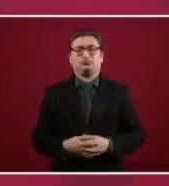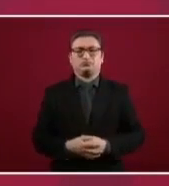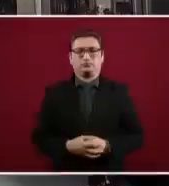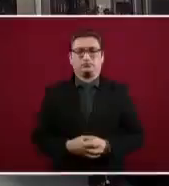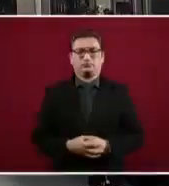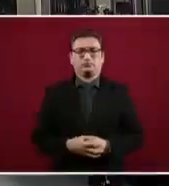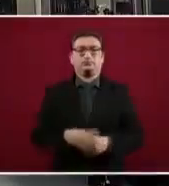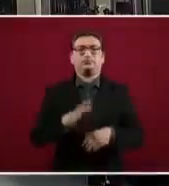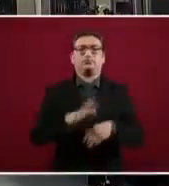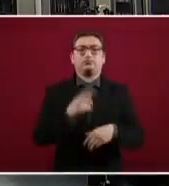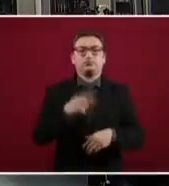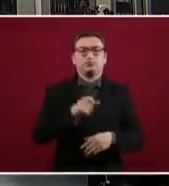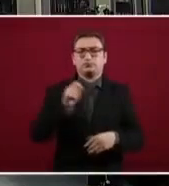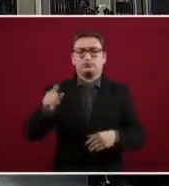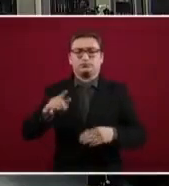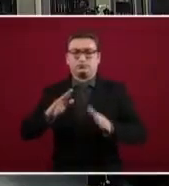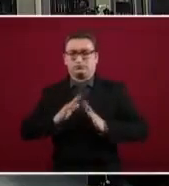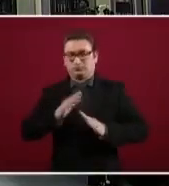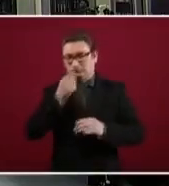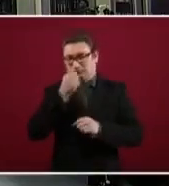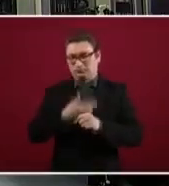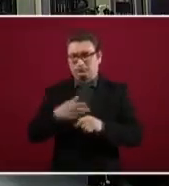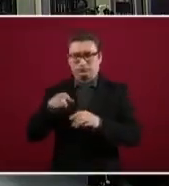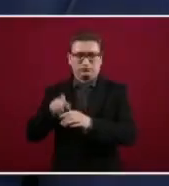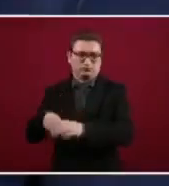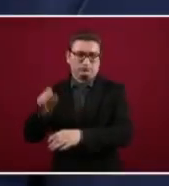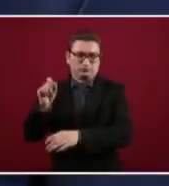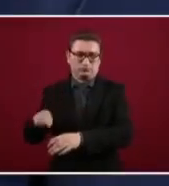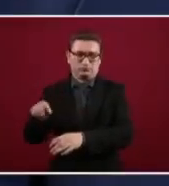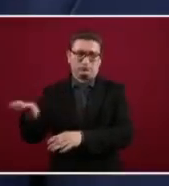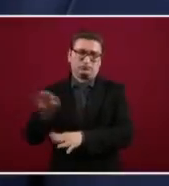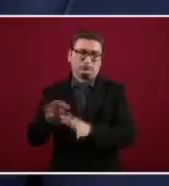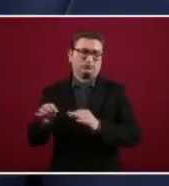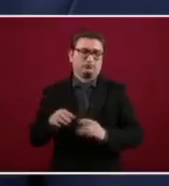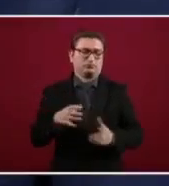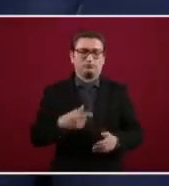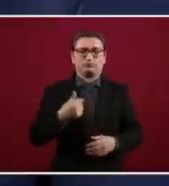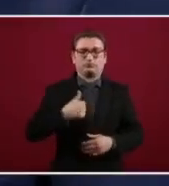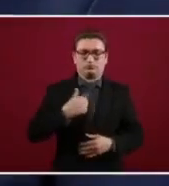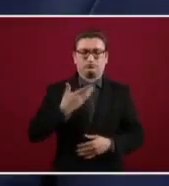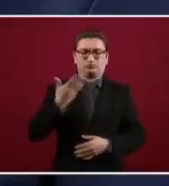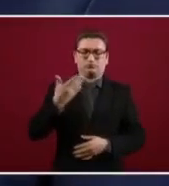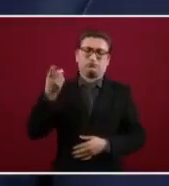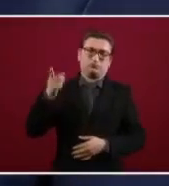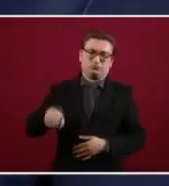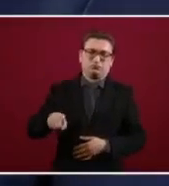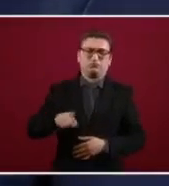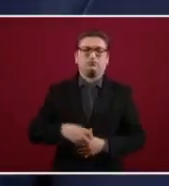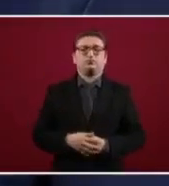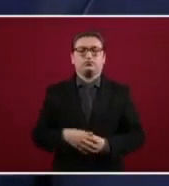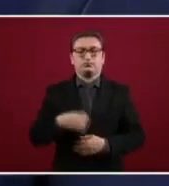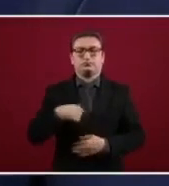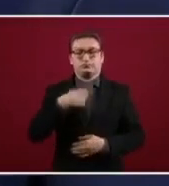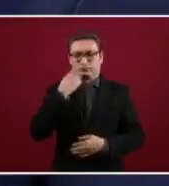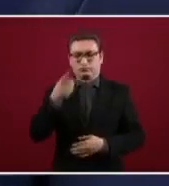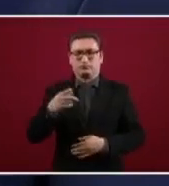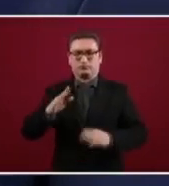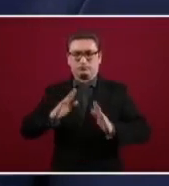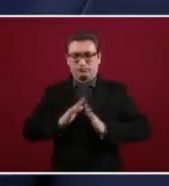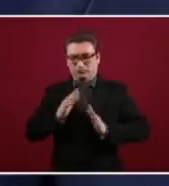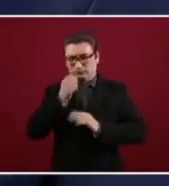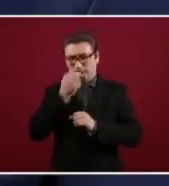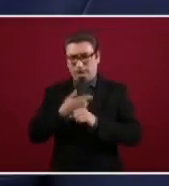pertenece a la secretaria de la defensa y yo di la instrucción de que el ac que es de la